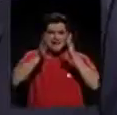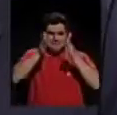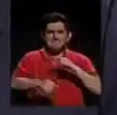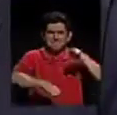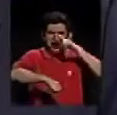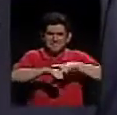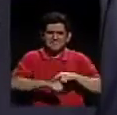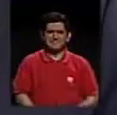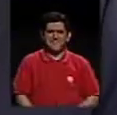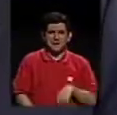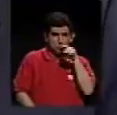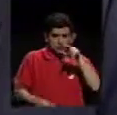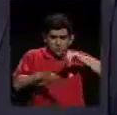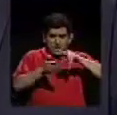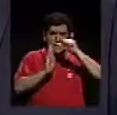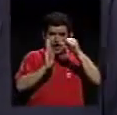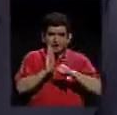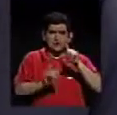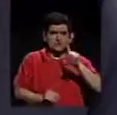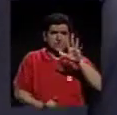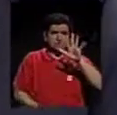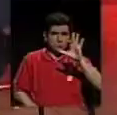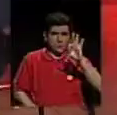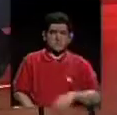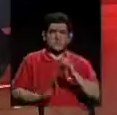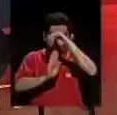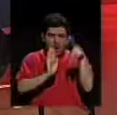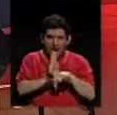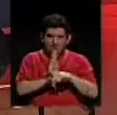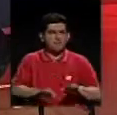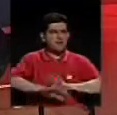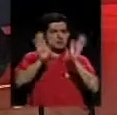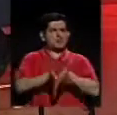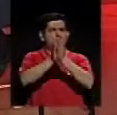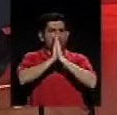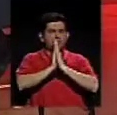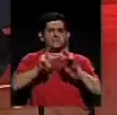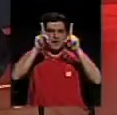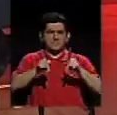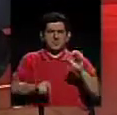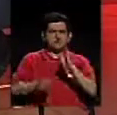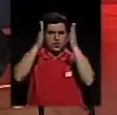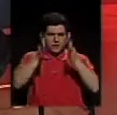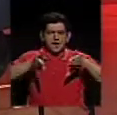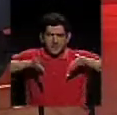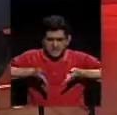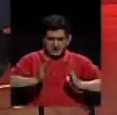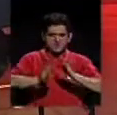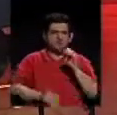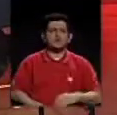Si uno lee el artículo 159 de la Constitución, es claro que lo que piden es ser costarricense por nacimiento, por